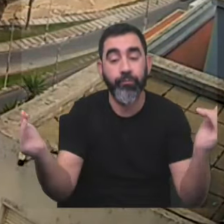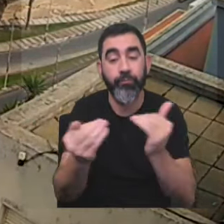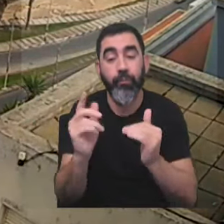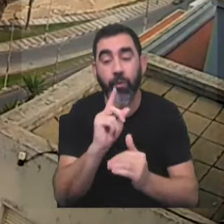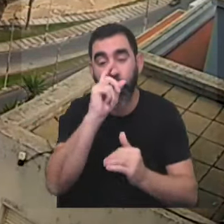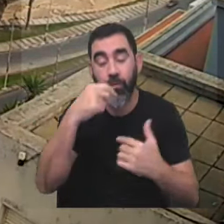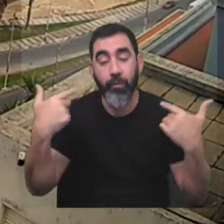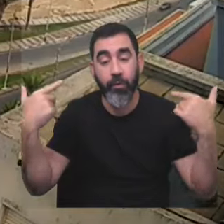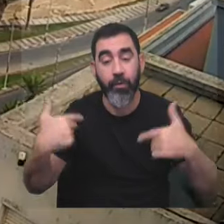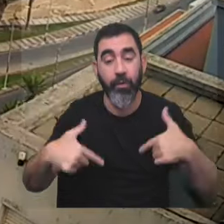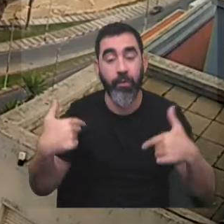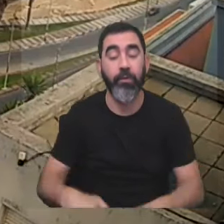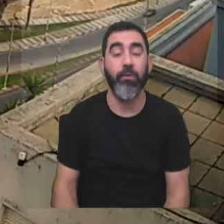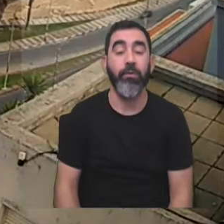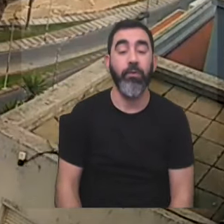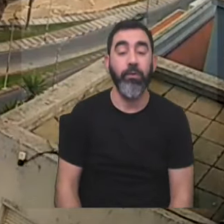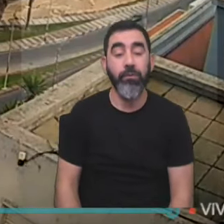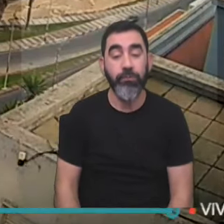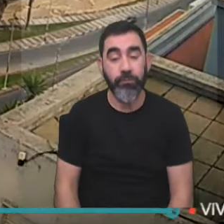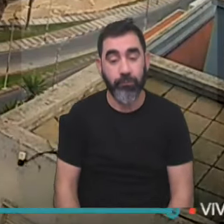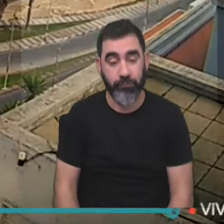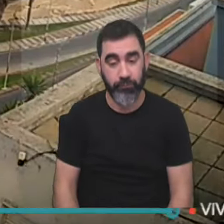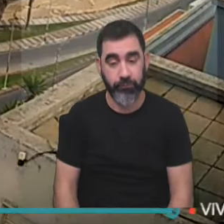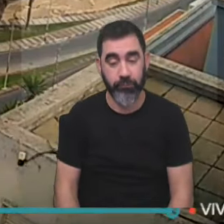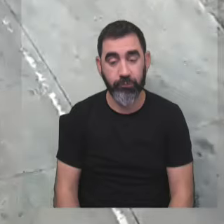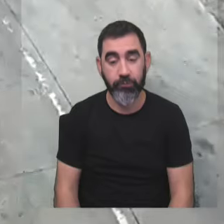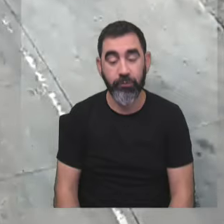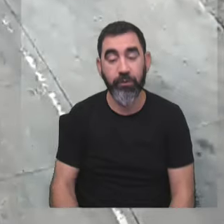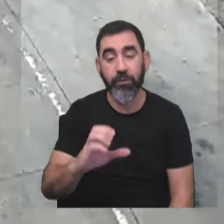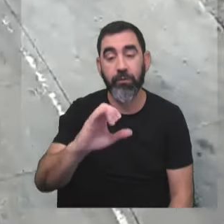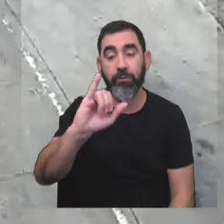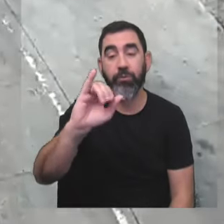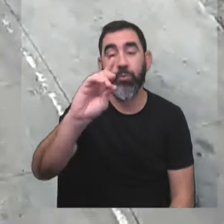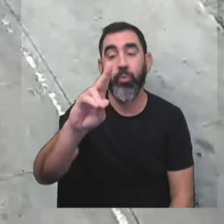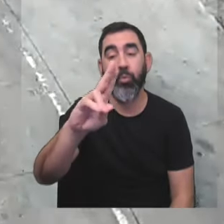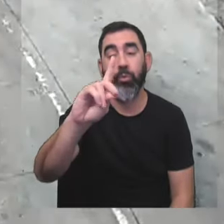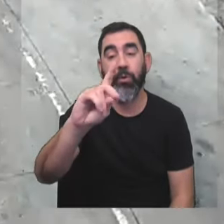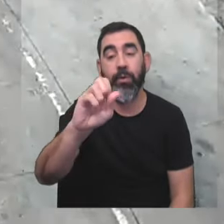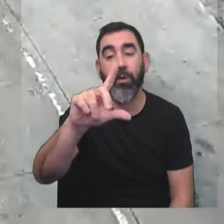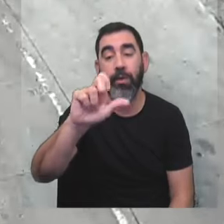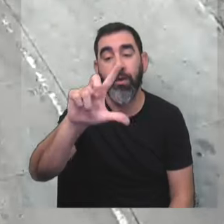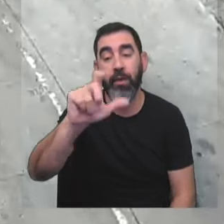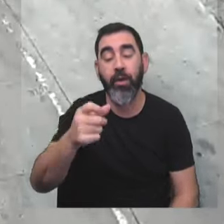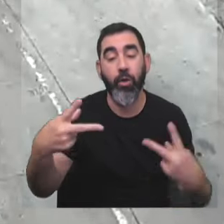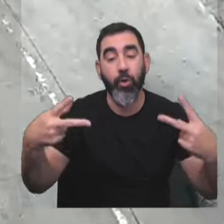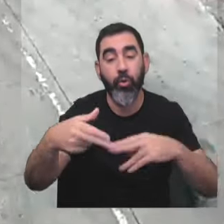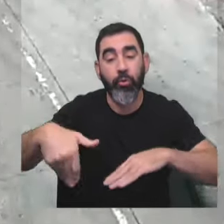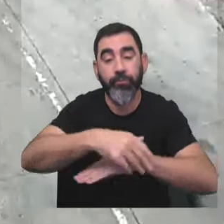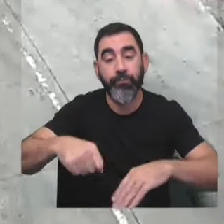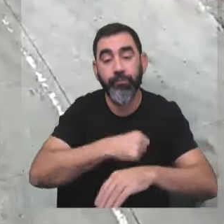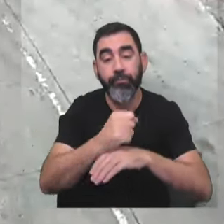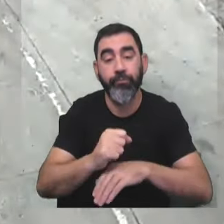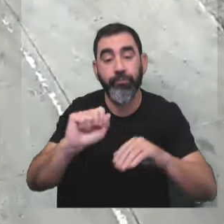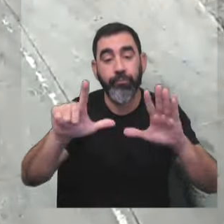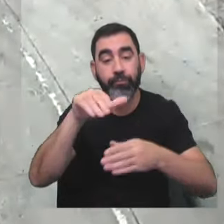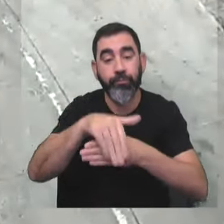de movilidad de la intendencia de Montevideo tengan en cuenta que en ciudadela entre Cerrito y piedras hay trabajo de hormigonado hasta las 19 horas